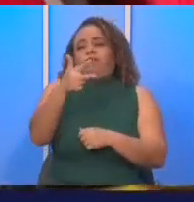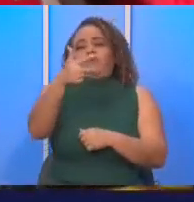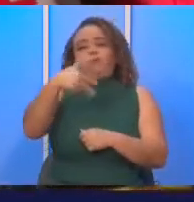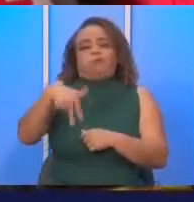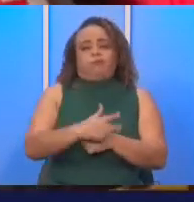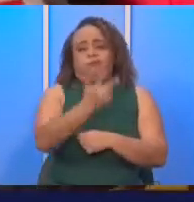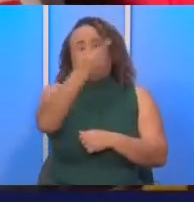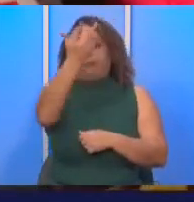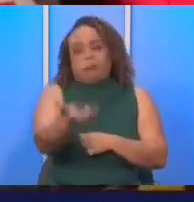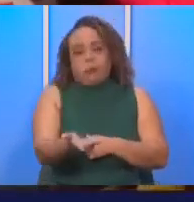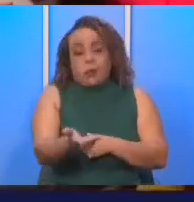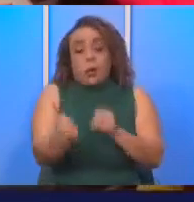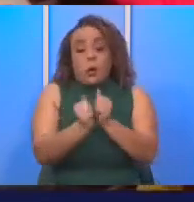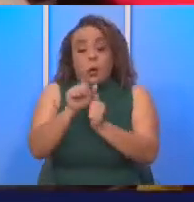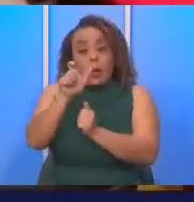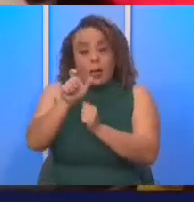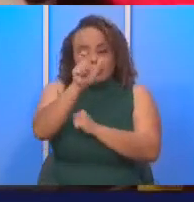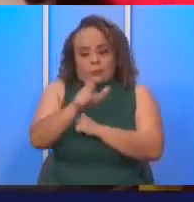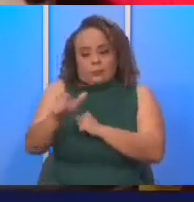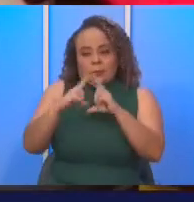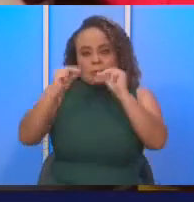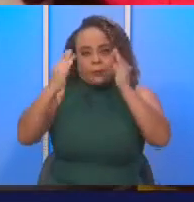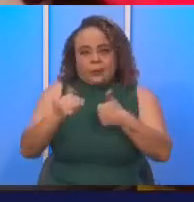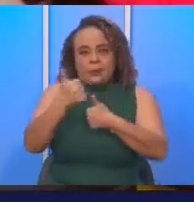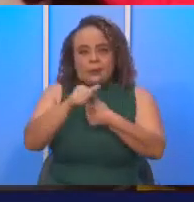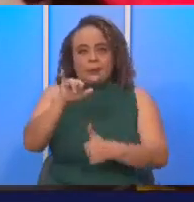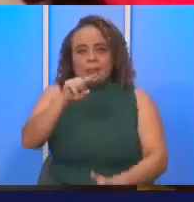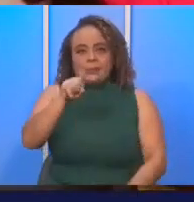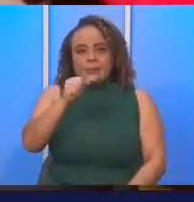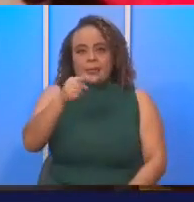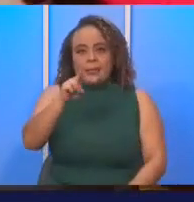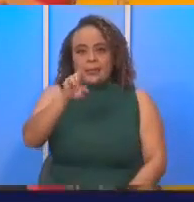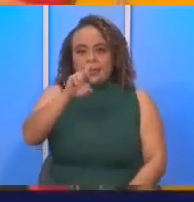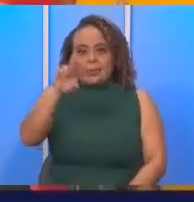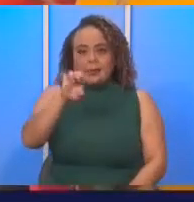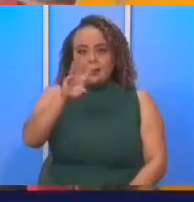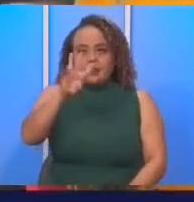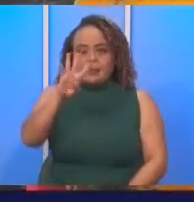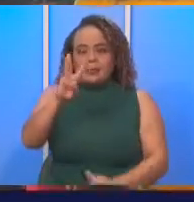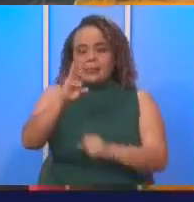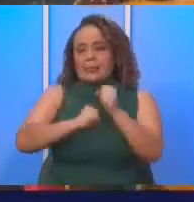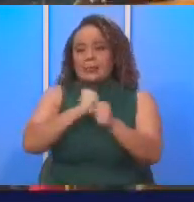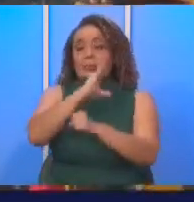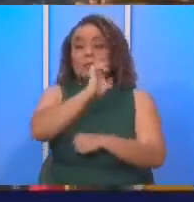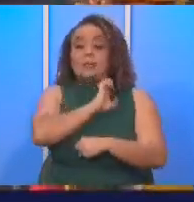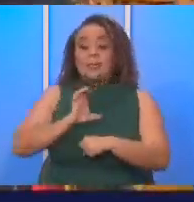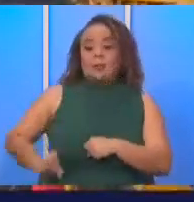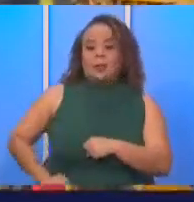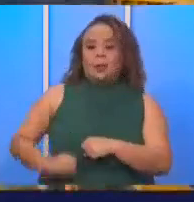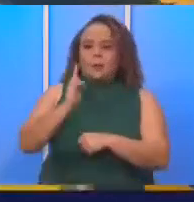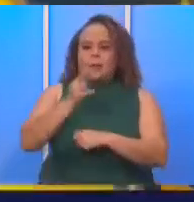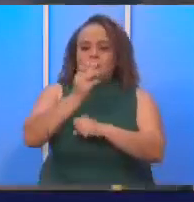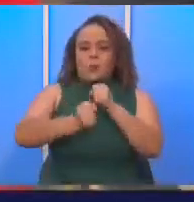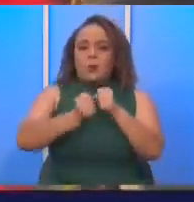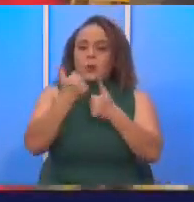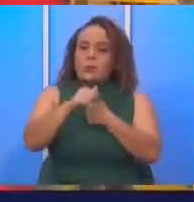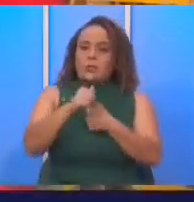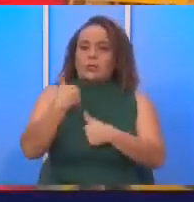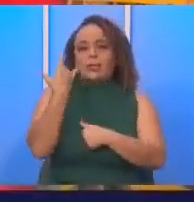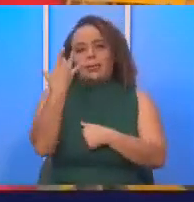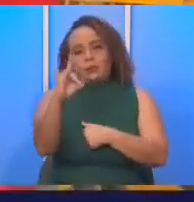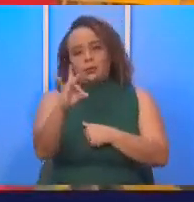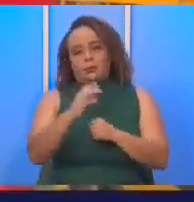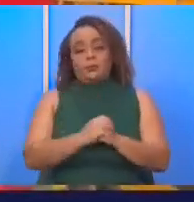volcó. Junto a él viajaban un nicaragüense de apellido Izaguirre, de 46 años, y un salvadoreño con el mismo apellido que tenía